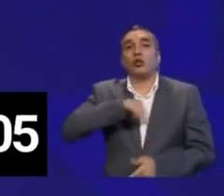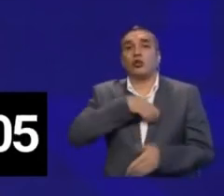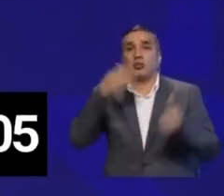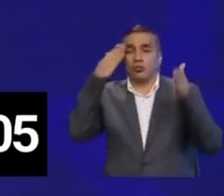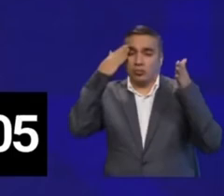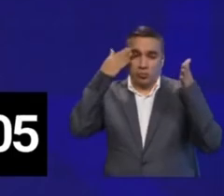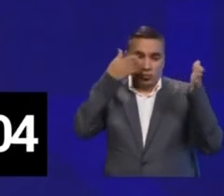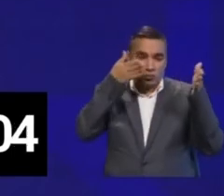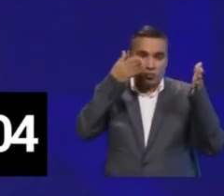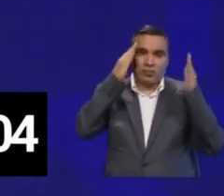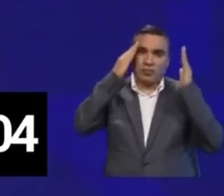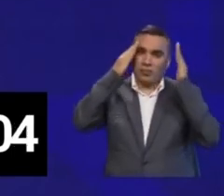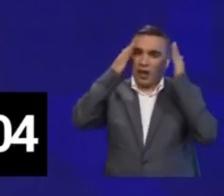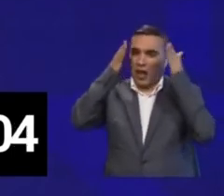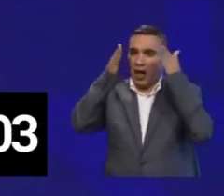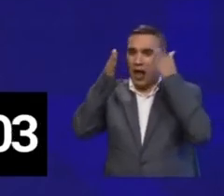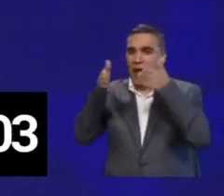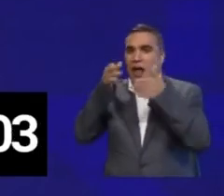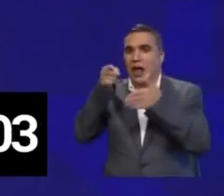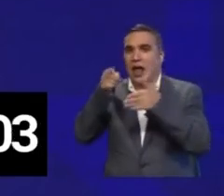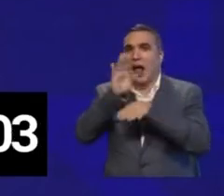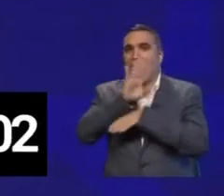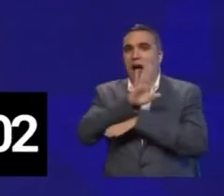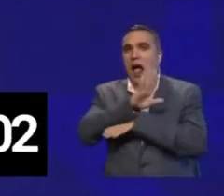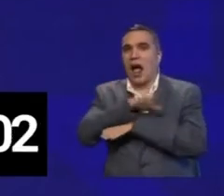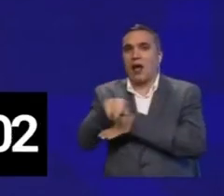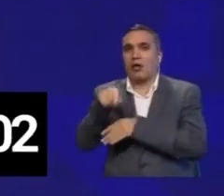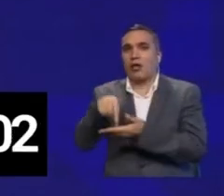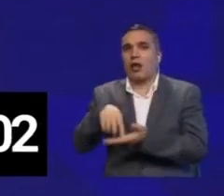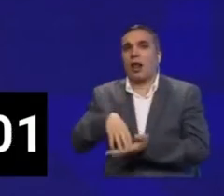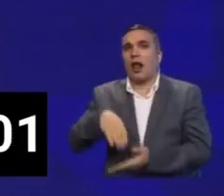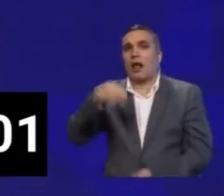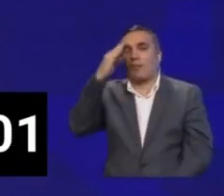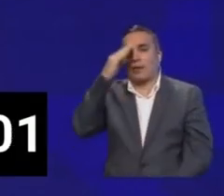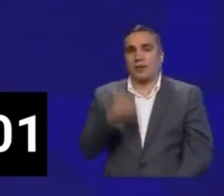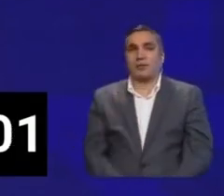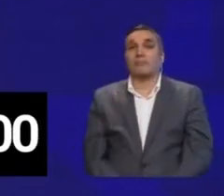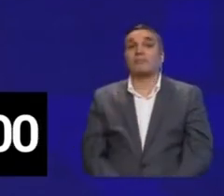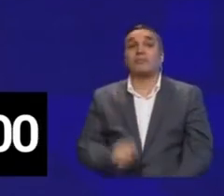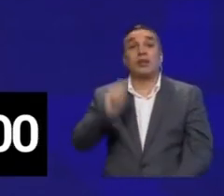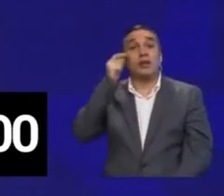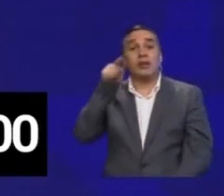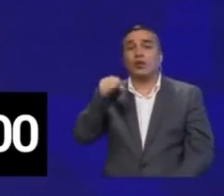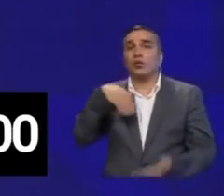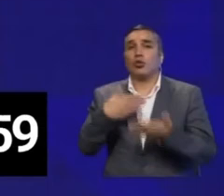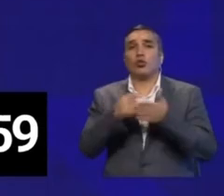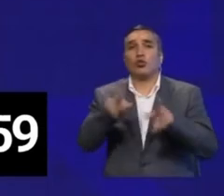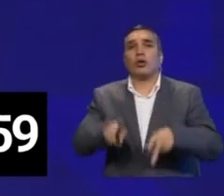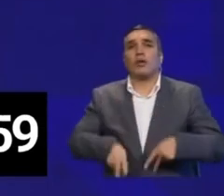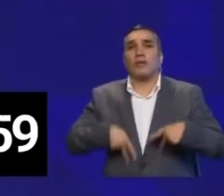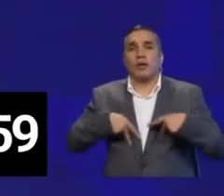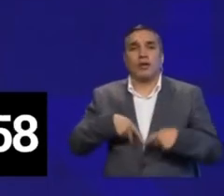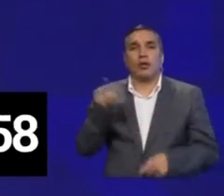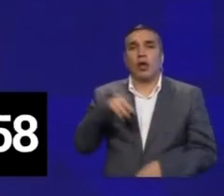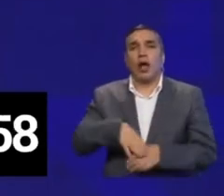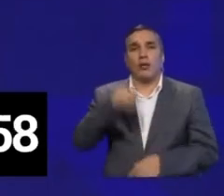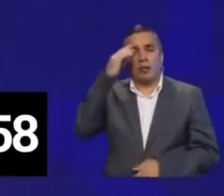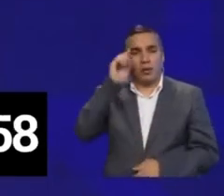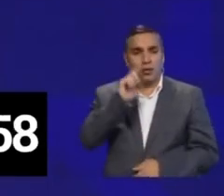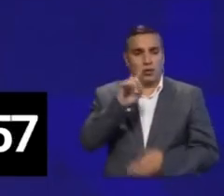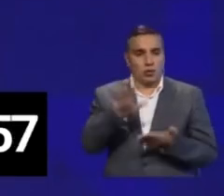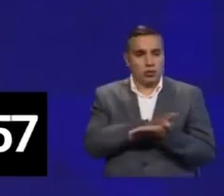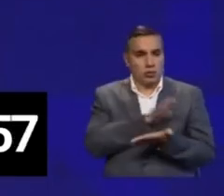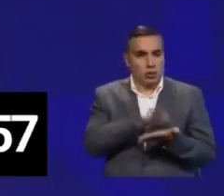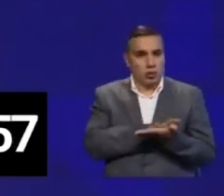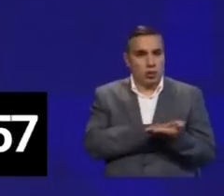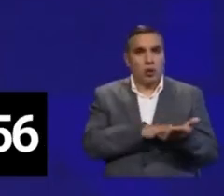en el aprendizaje y entender que este se da además a lo largo y ancho de toda la vida. No se aprende solamente en la escuela,